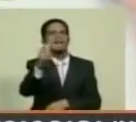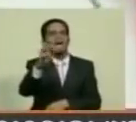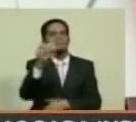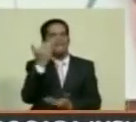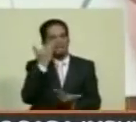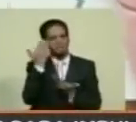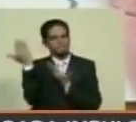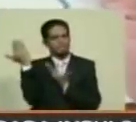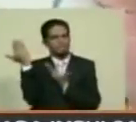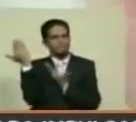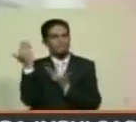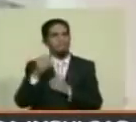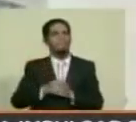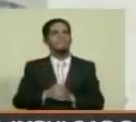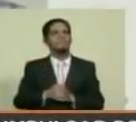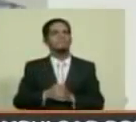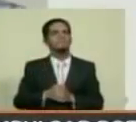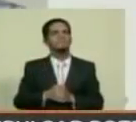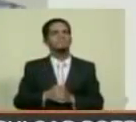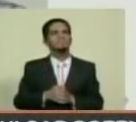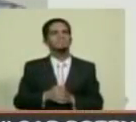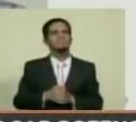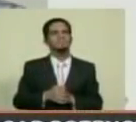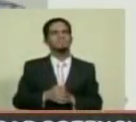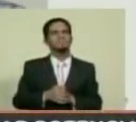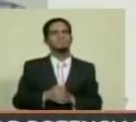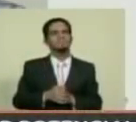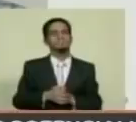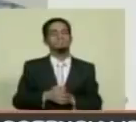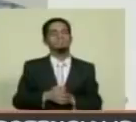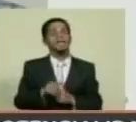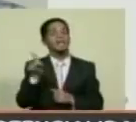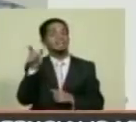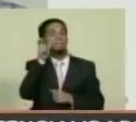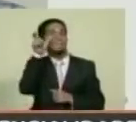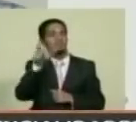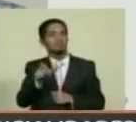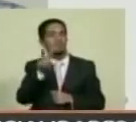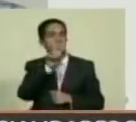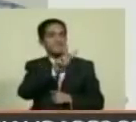23860075, alias El Capi. Esta persona de 25